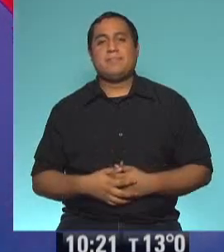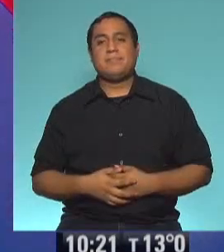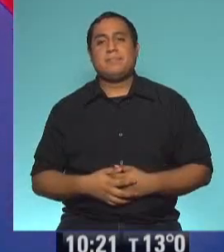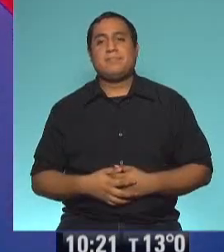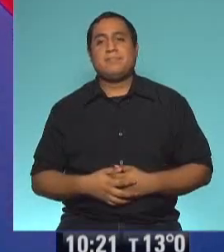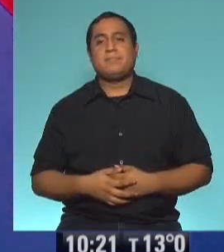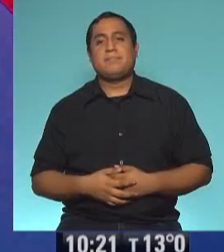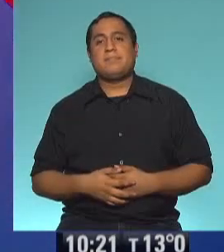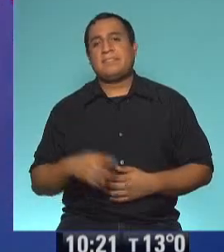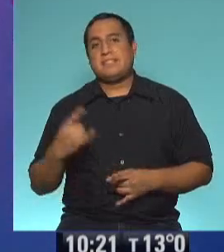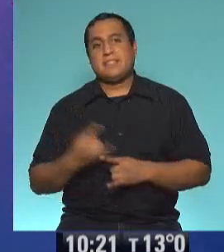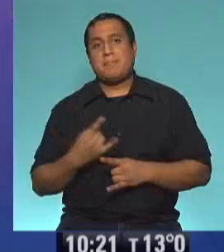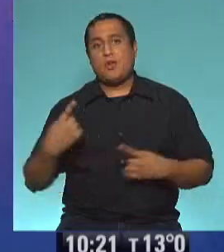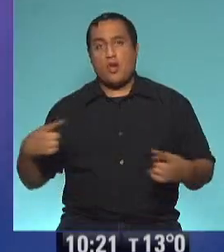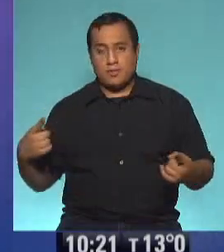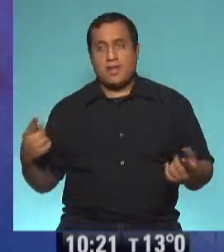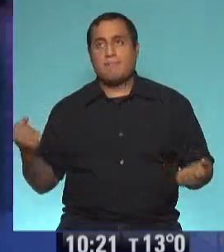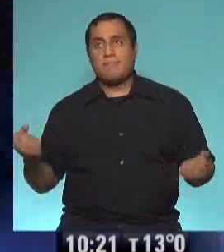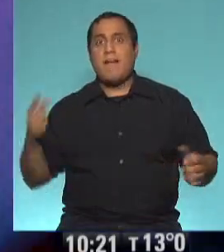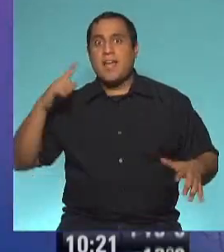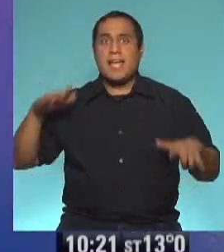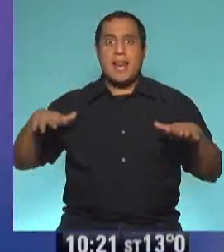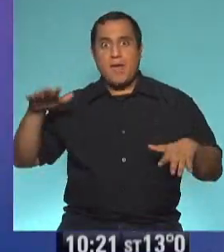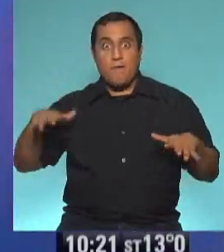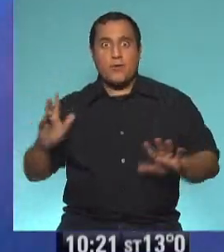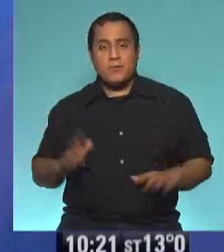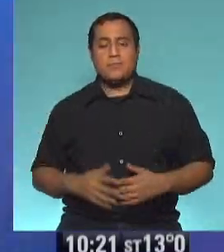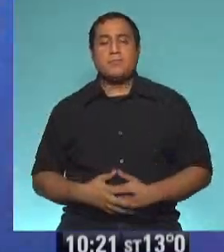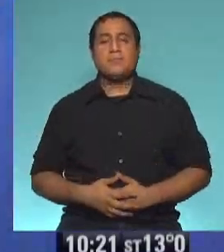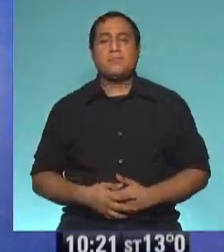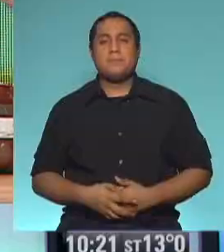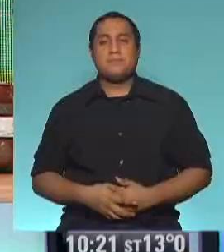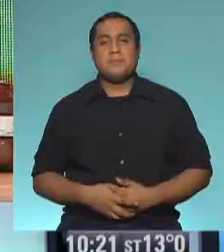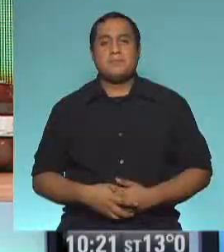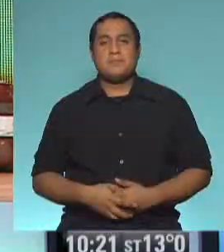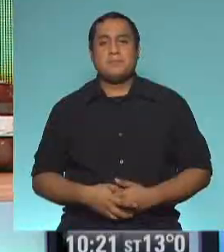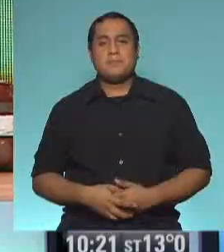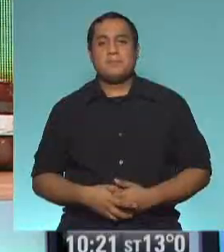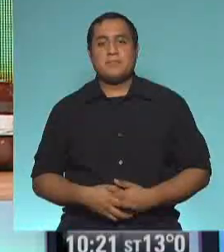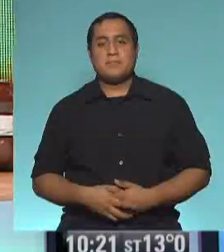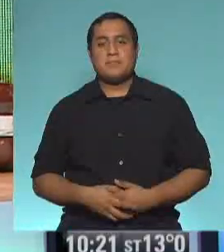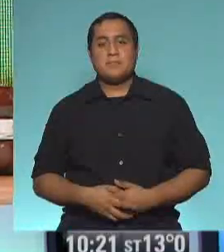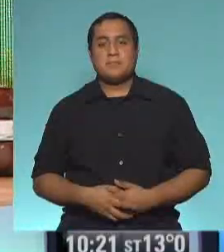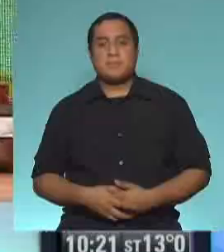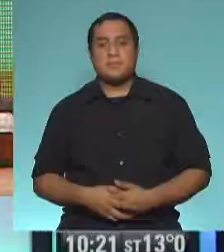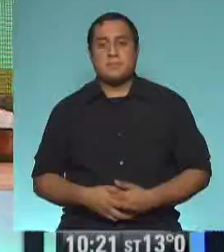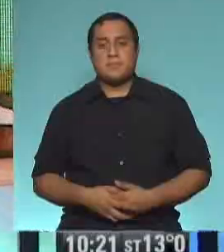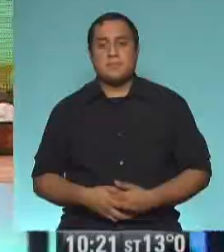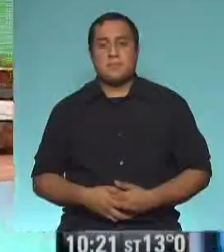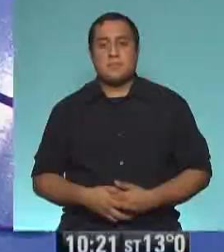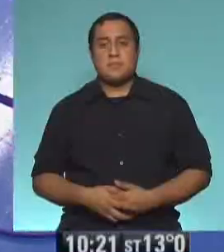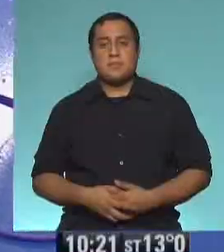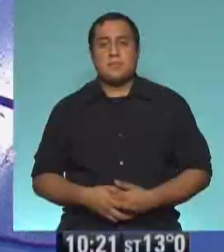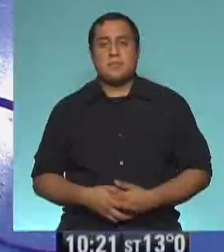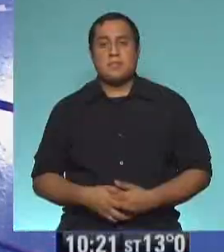usan objetos también. Ahí está, para probar su... Y... Ahí vamos. Voy a buscar otra cosa más. También, ¿sabes qué podemos hacer? ¿Qué? Mirá, si vos ya